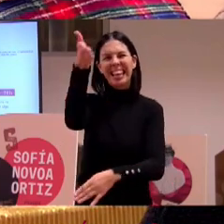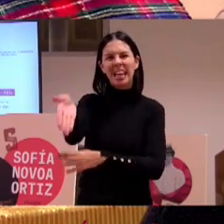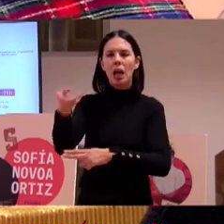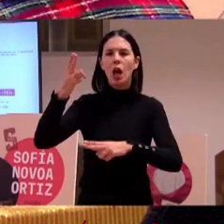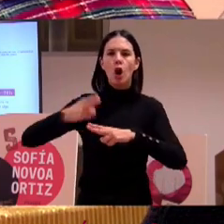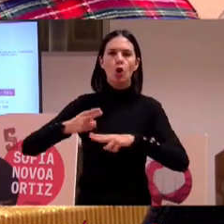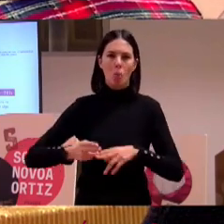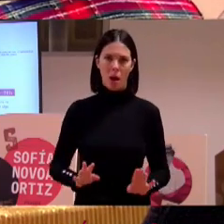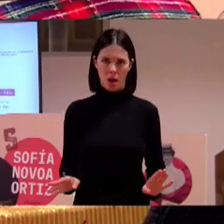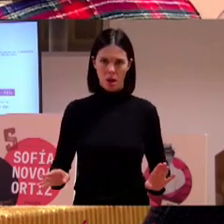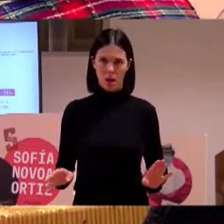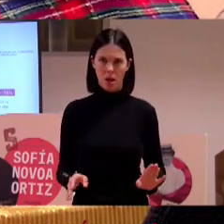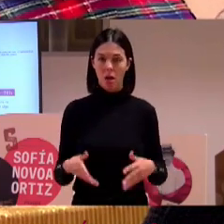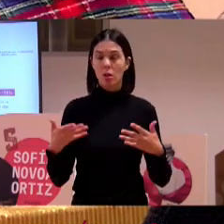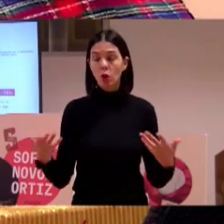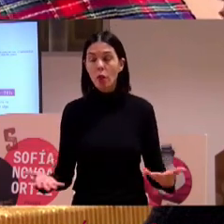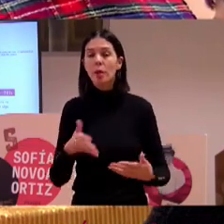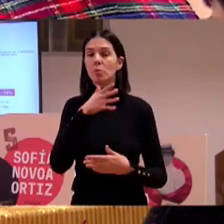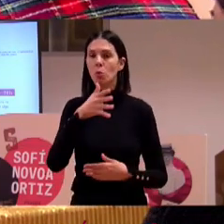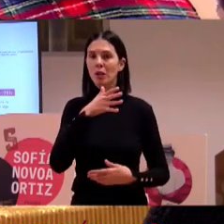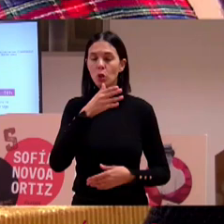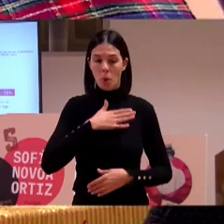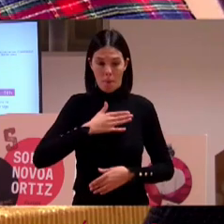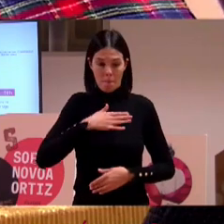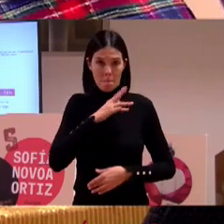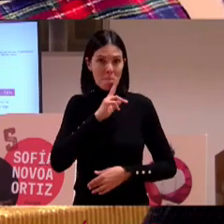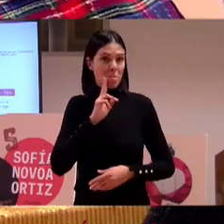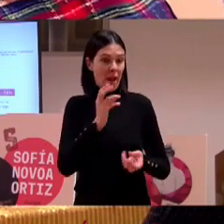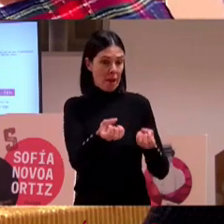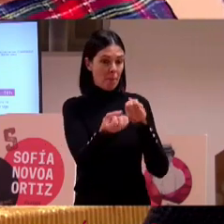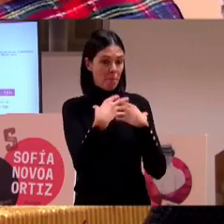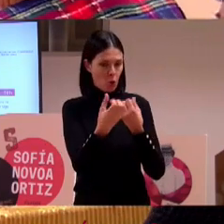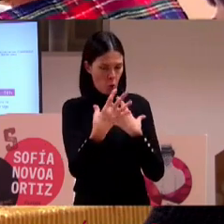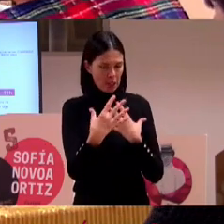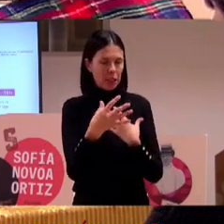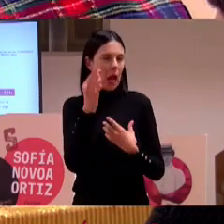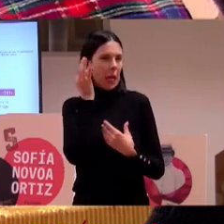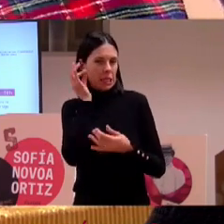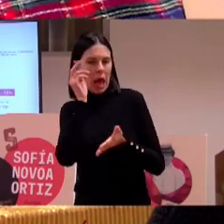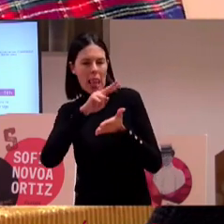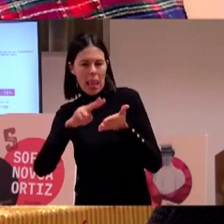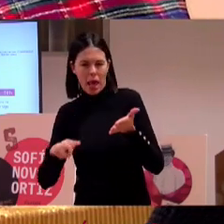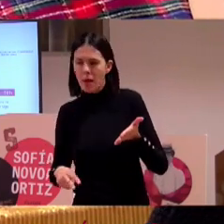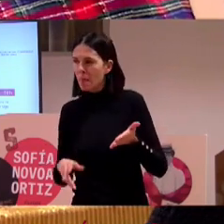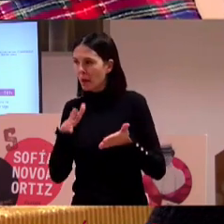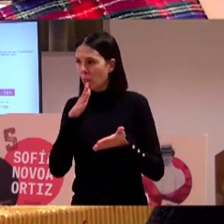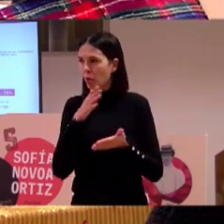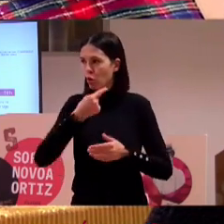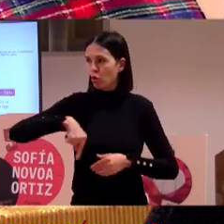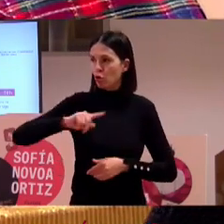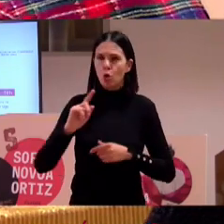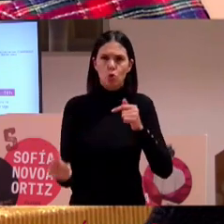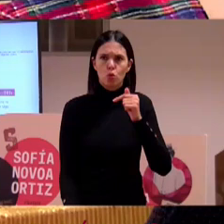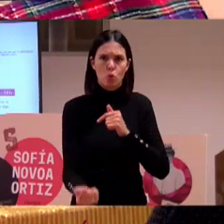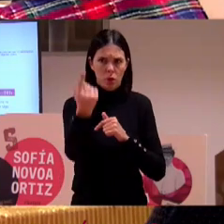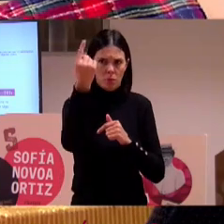Y entonces por eso existe. Y mi madre me cuenta que ella se lo leía, pues, porque es que subíamos cuando